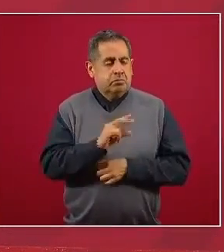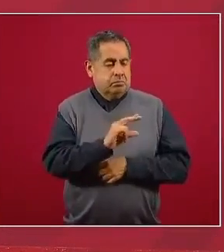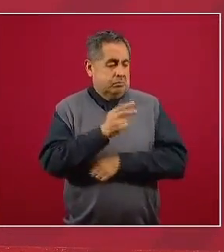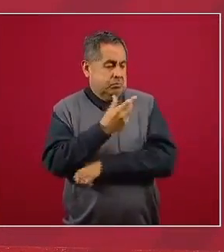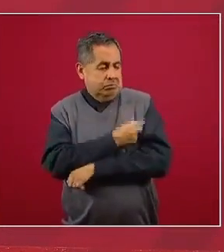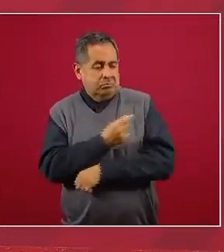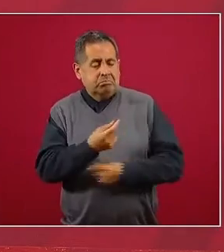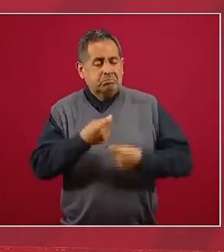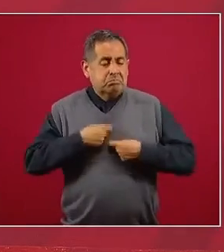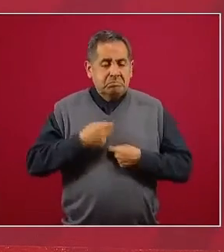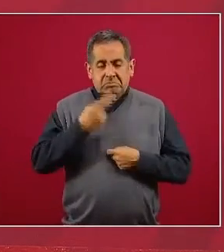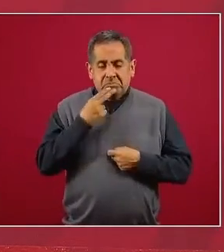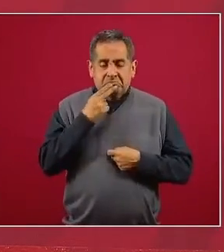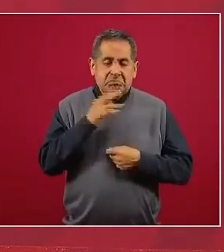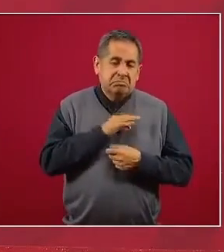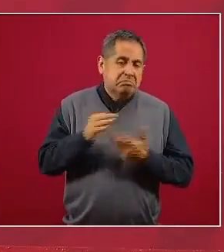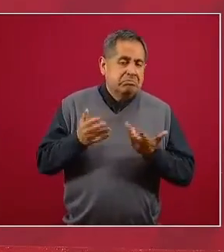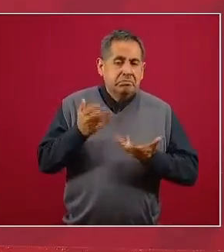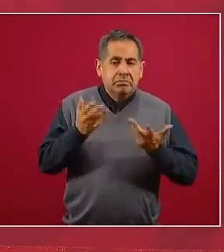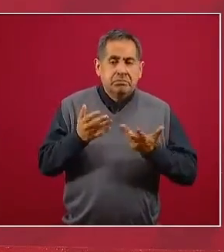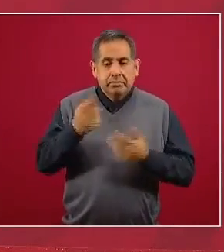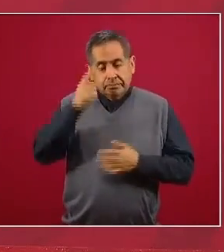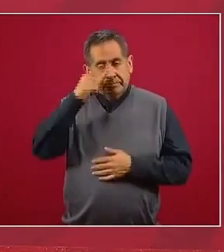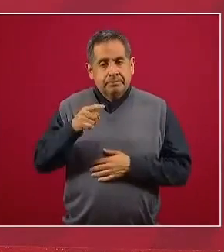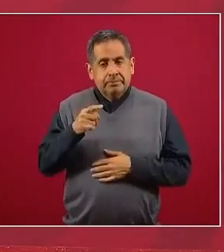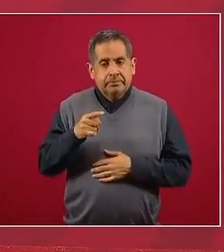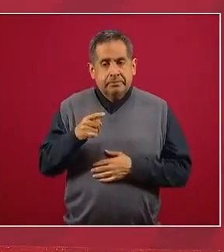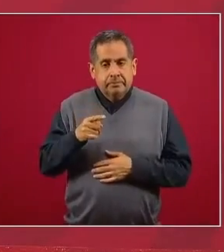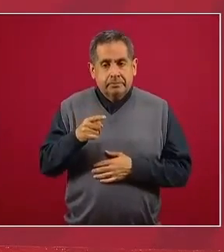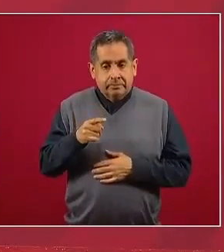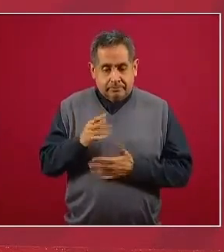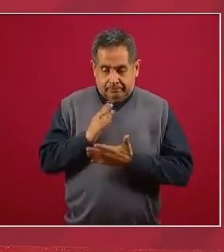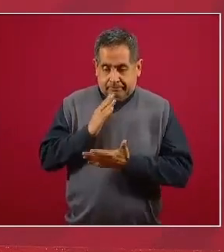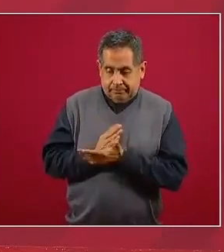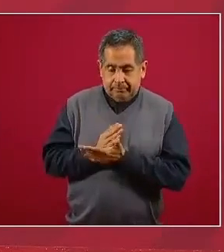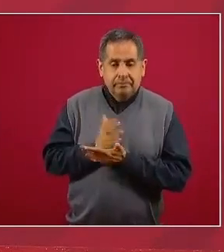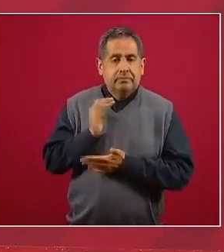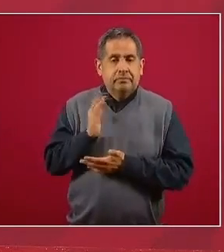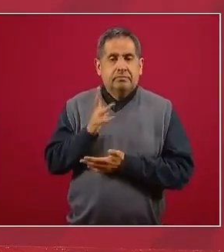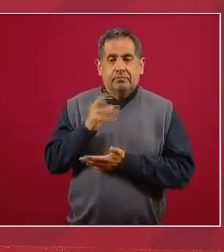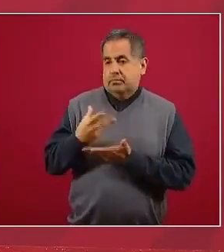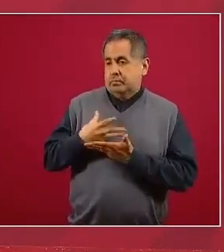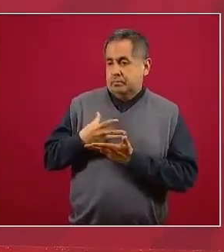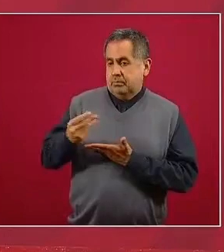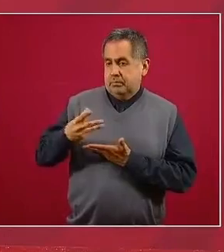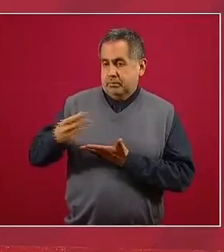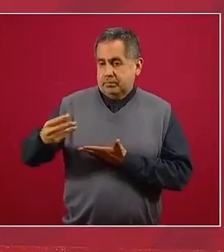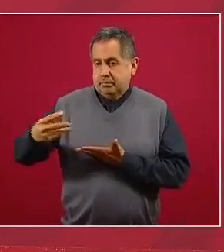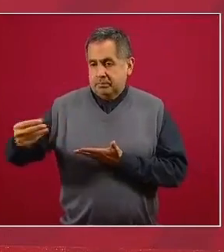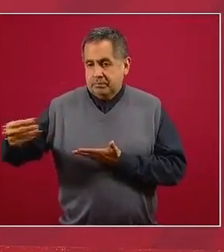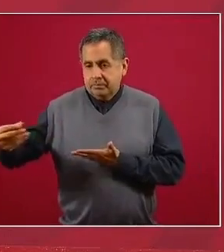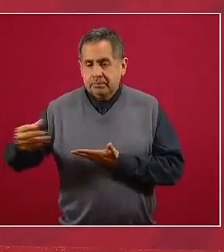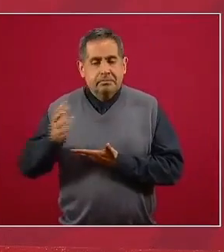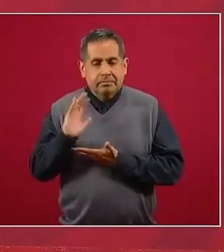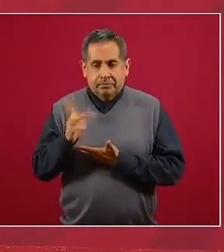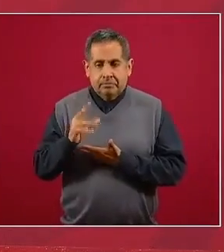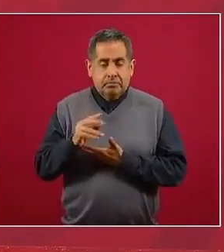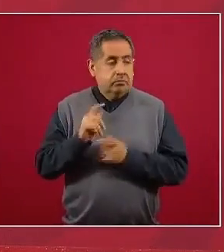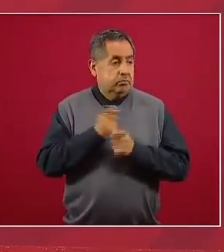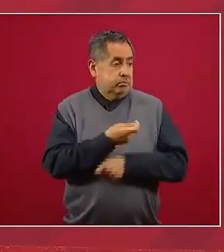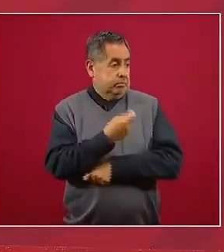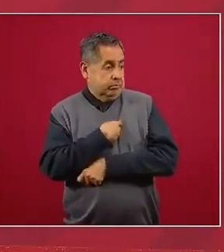también potencial de las vacunas es interferir con la propagación del virus en la medida en que una persona